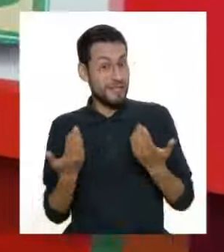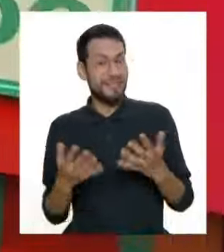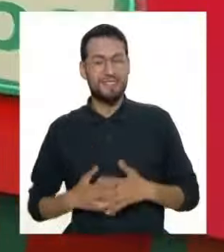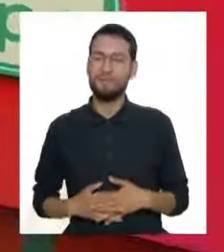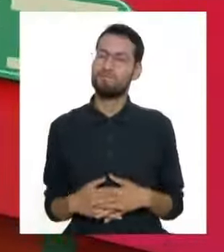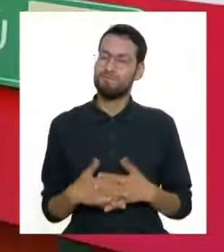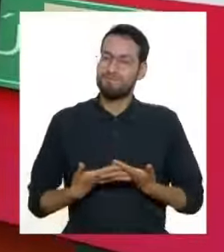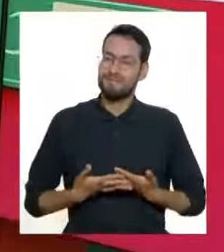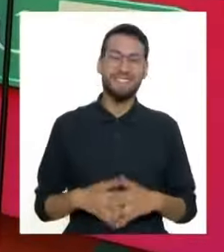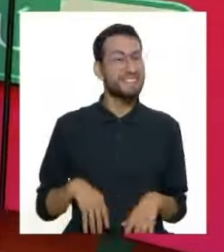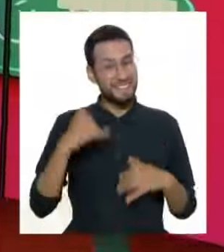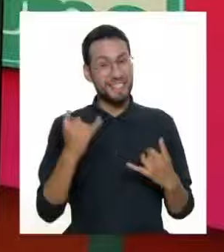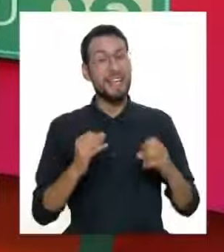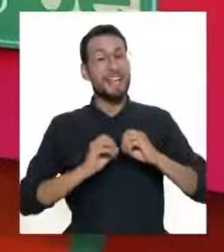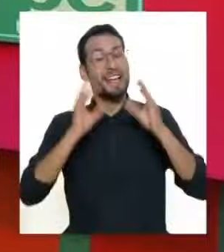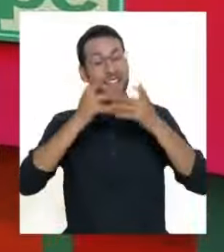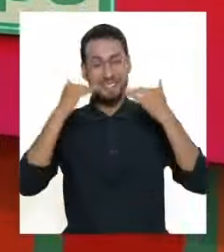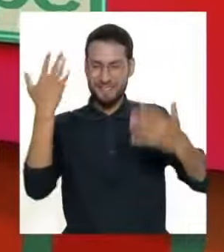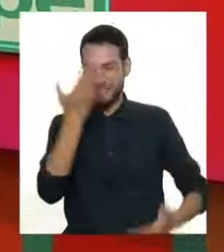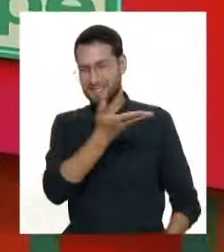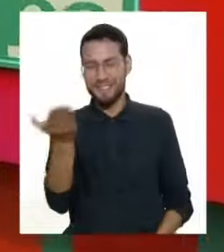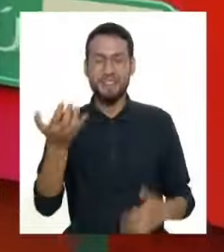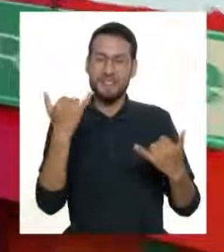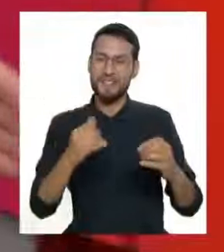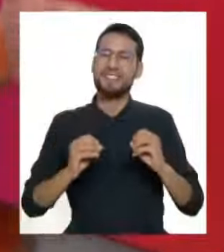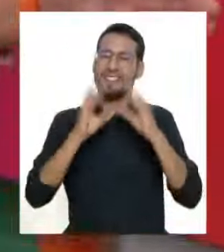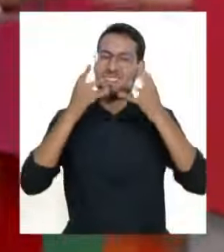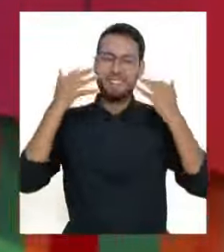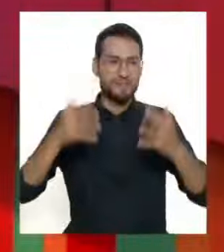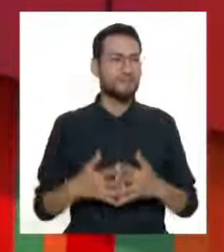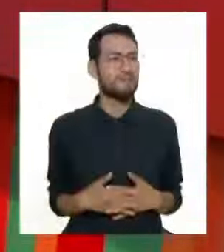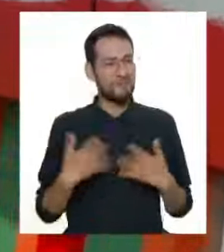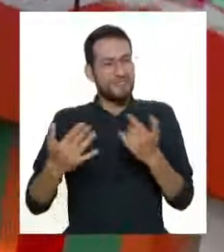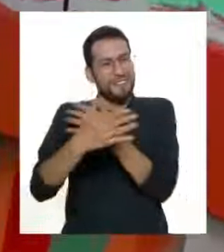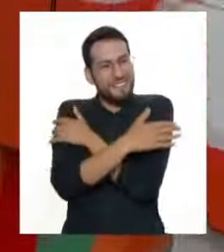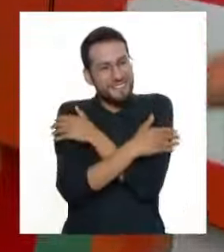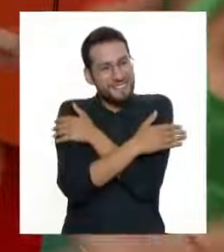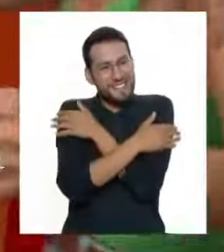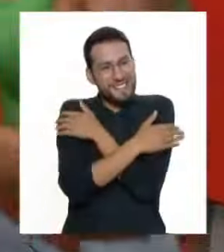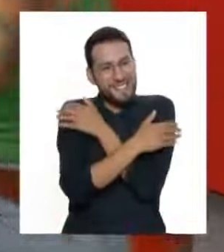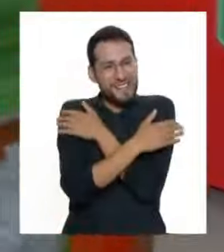que un día muy feliz para todos ustedes, el día de la felicidad. Pero...